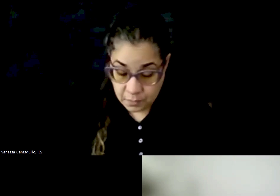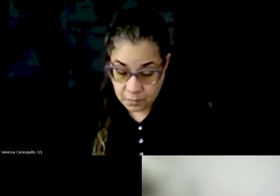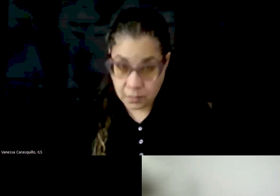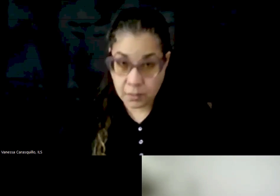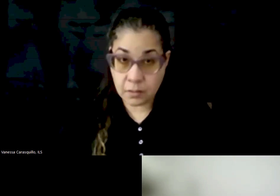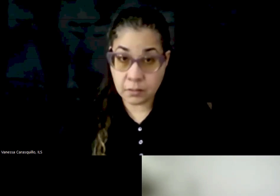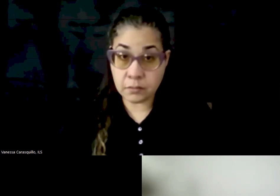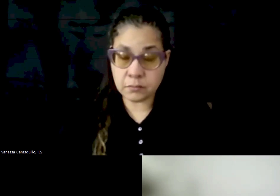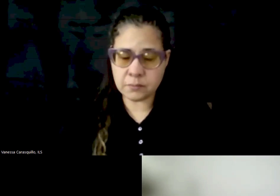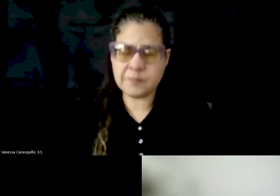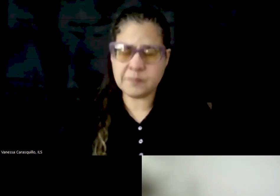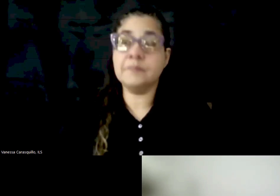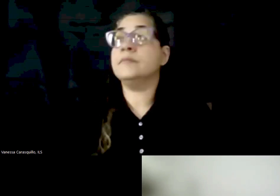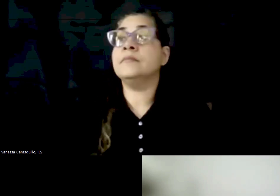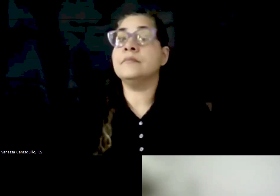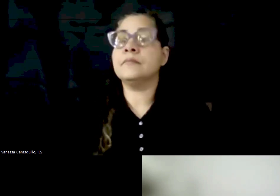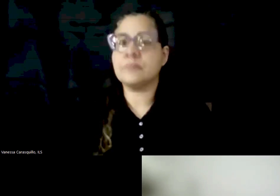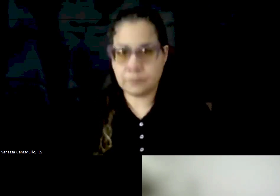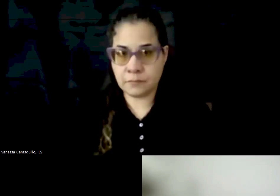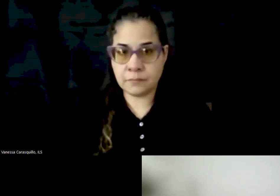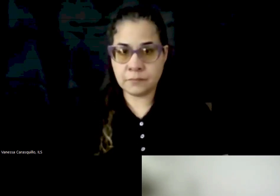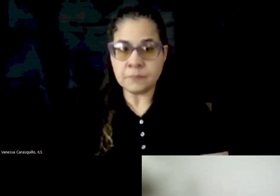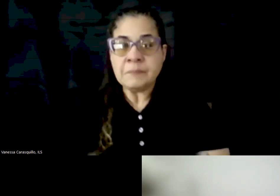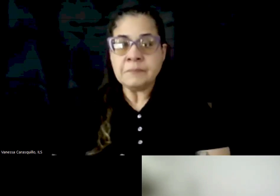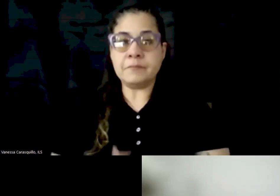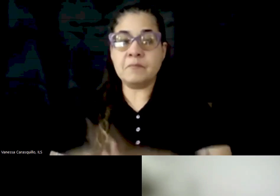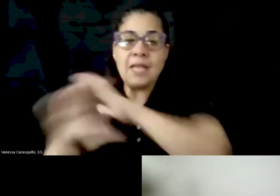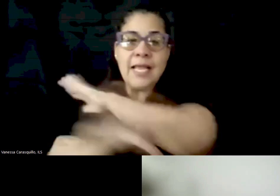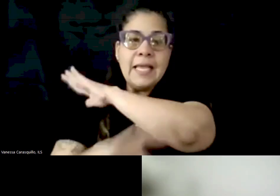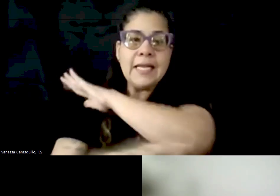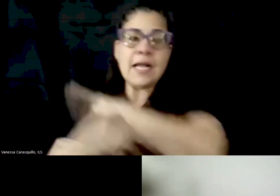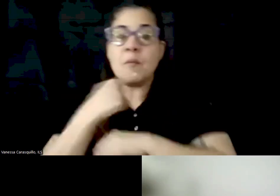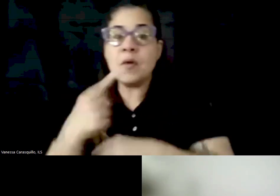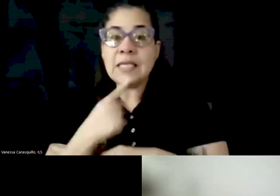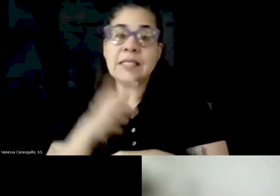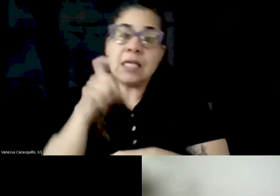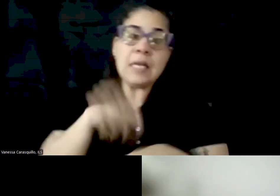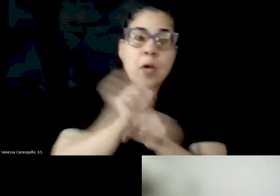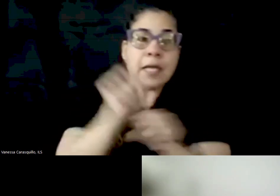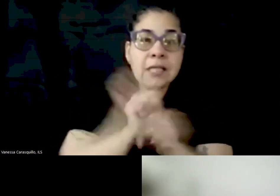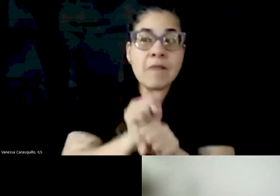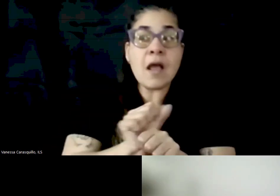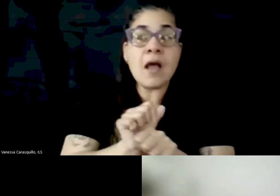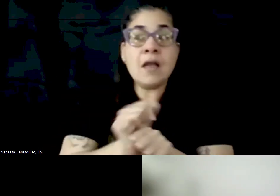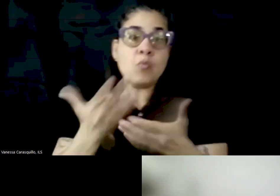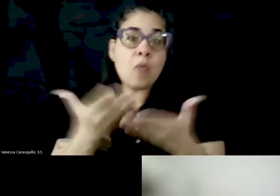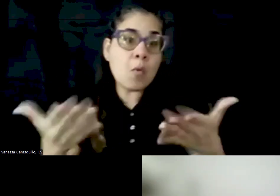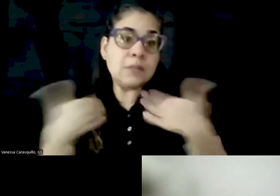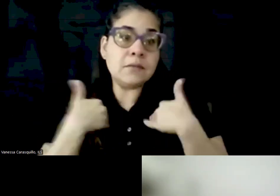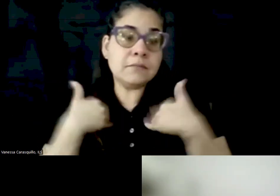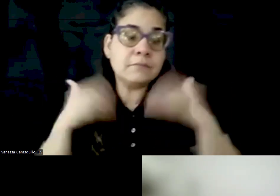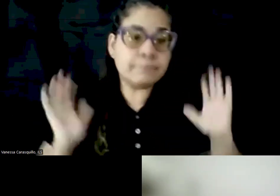el campo dice hay que jalar con los bueyes que se tienen. Así que yo creo que cuando hablamos de